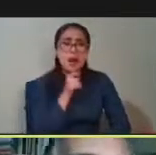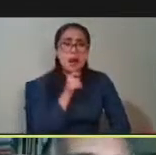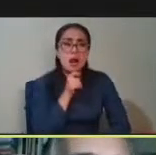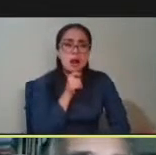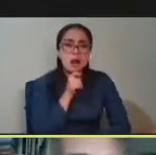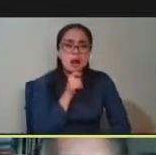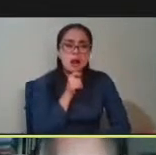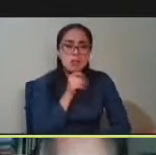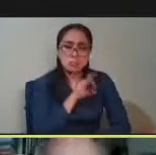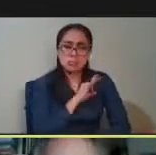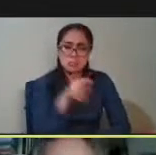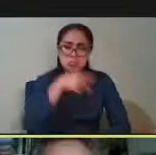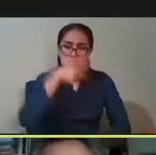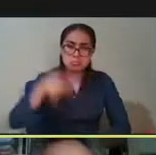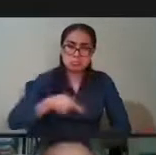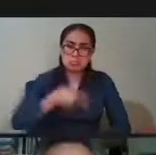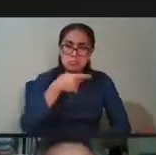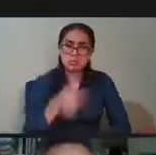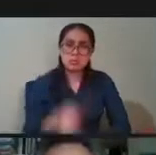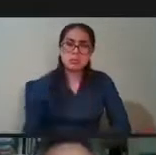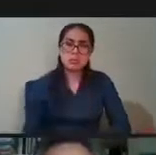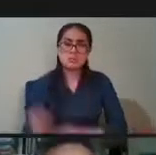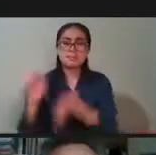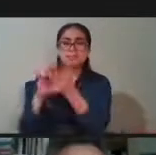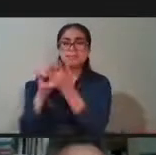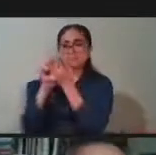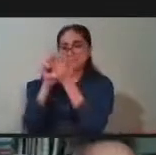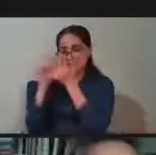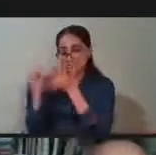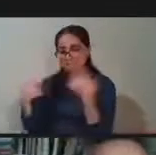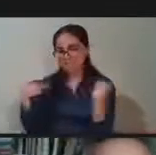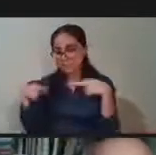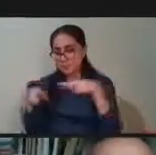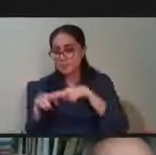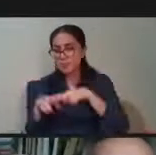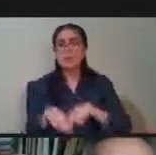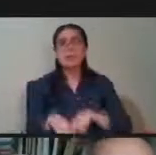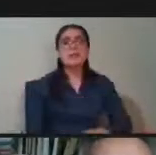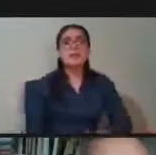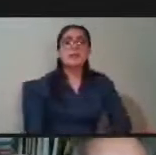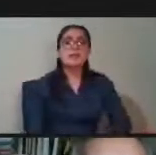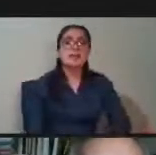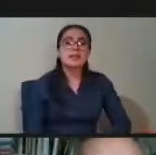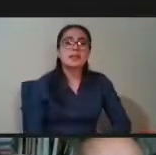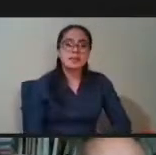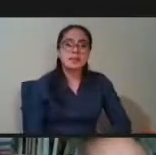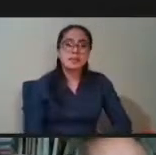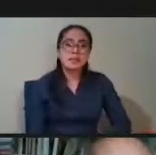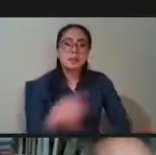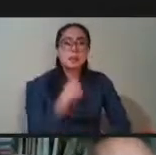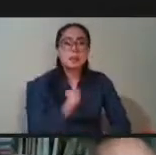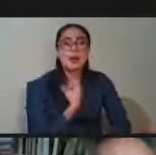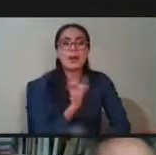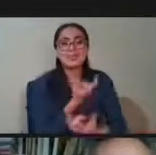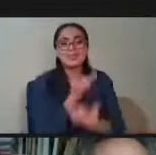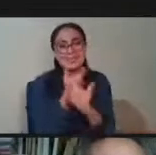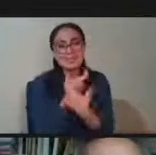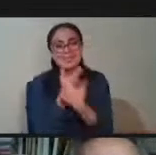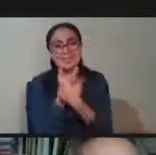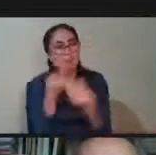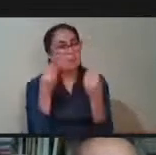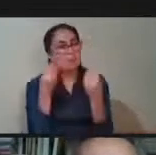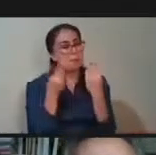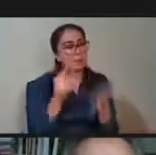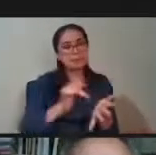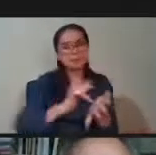y hacer tu pregunta. Gracias, maestro. Bueno, estoy riéndome mucho. Gracias por